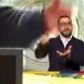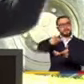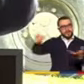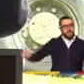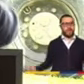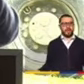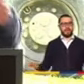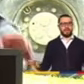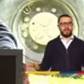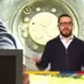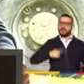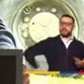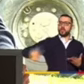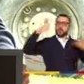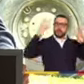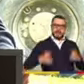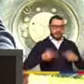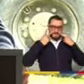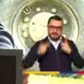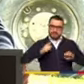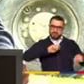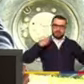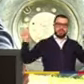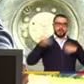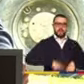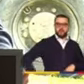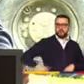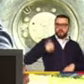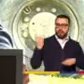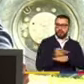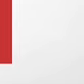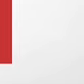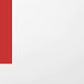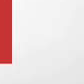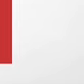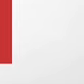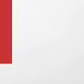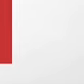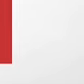porque la quieren ver convertida es en utilidades de dos banqueros.